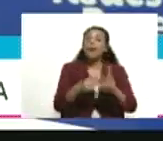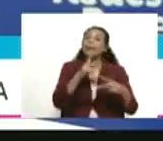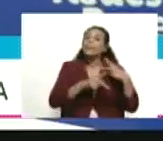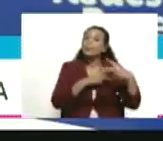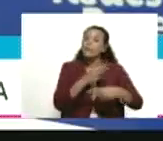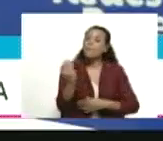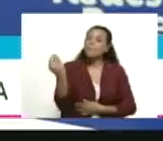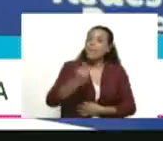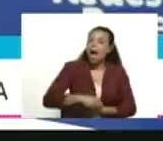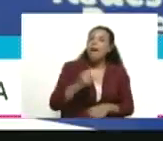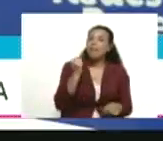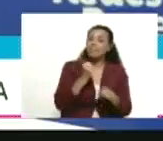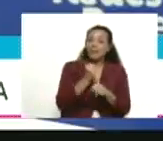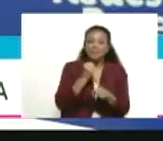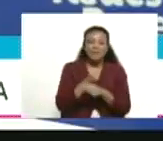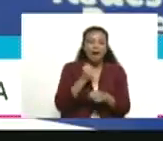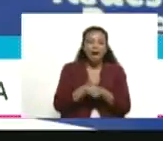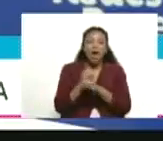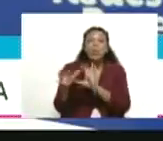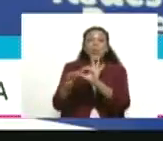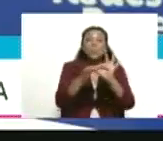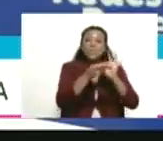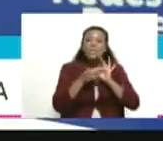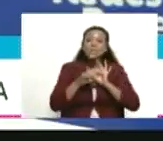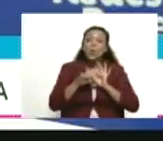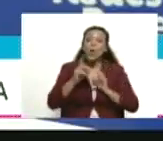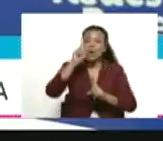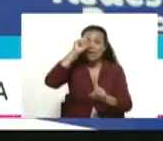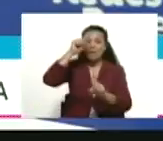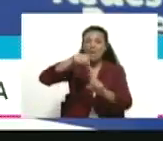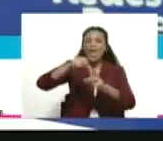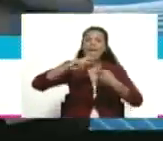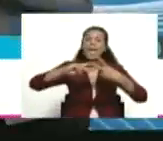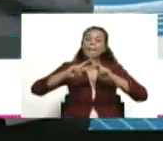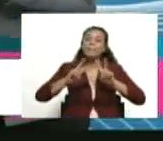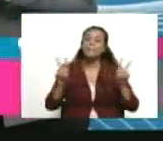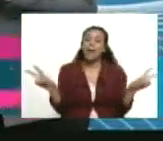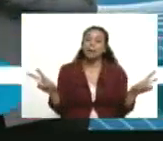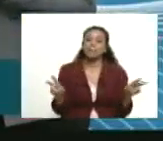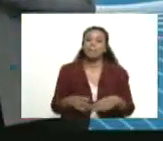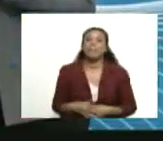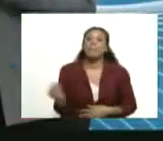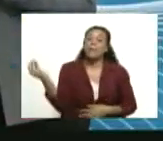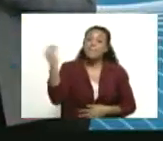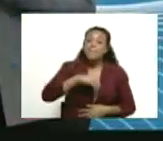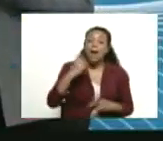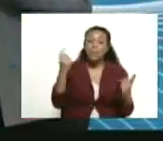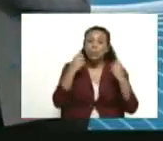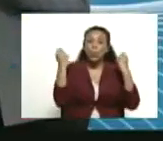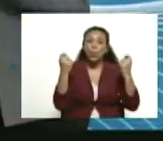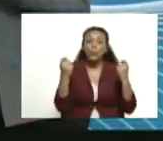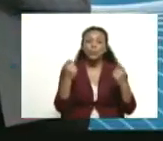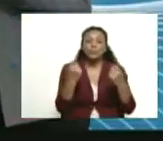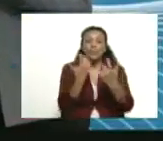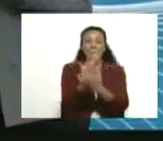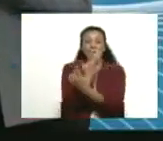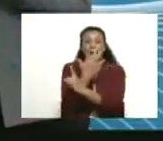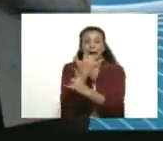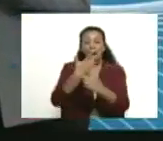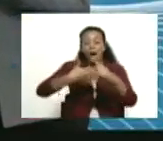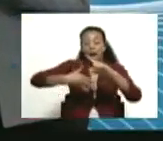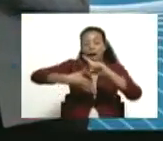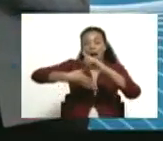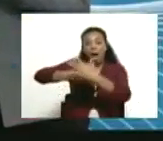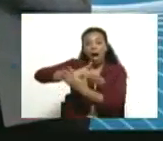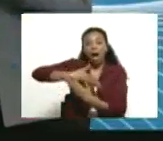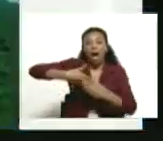producir, hay que trabajar unidos y en paz. Seguimos revisando, momento de hablar de la Amazonía, presidente,